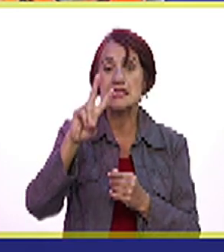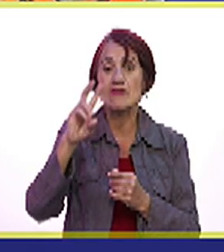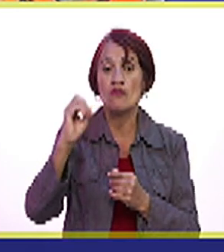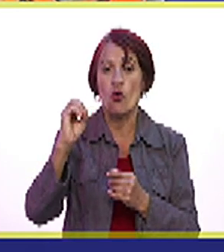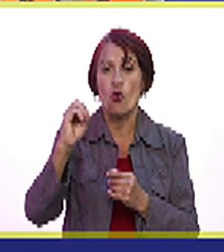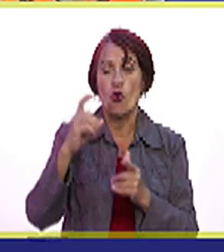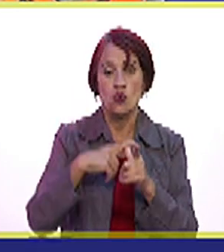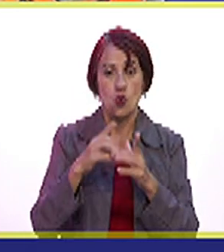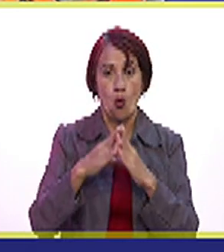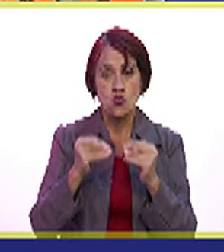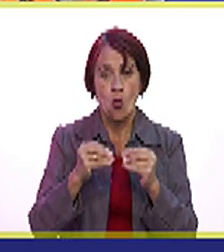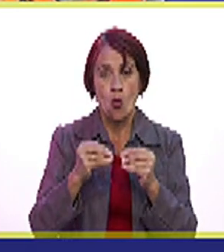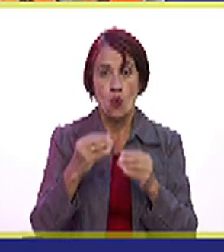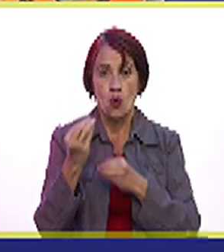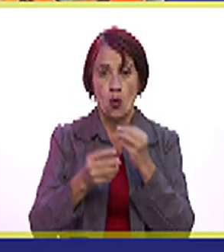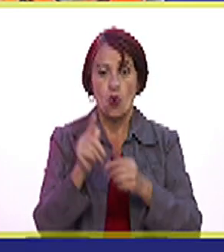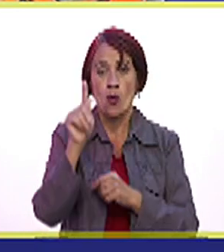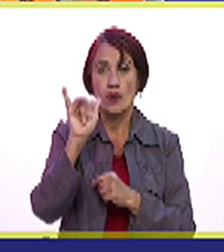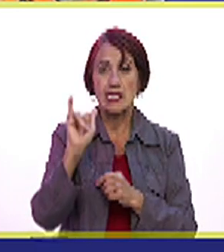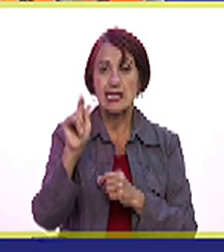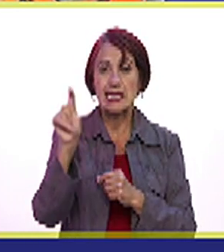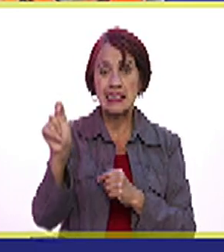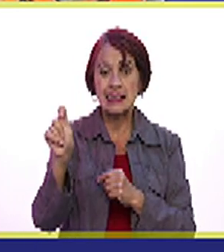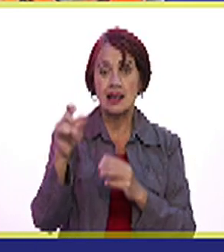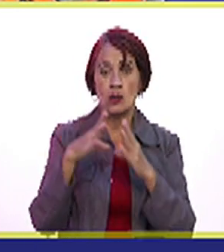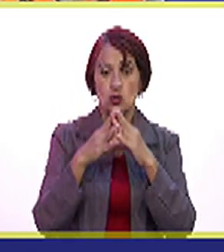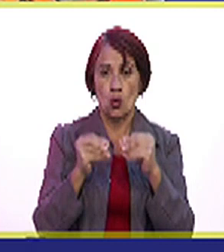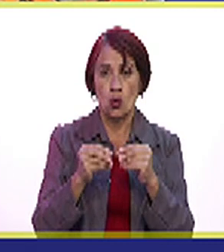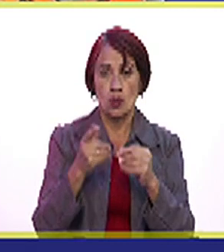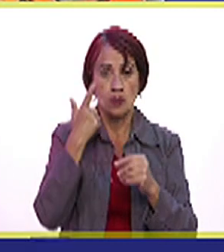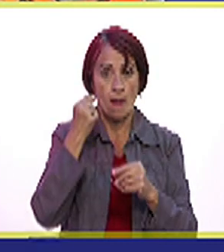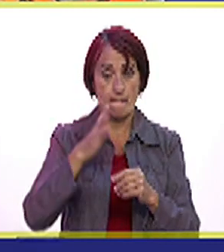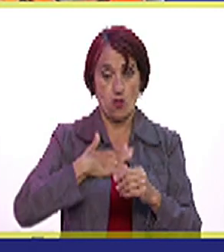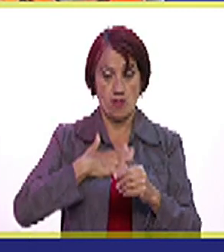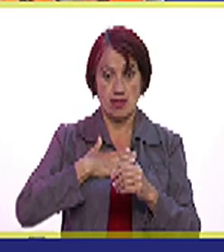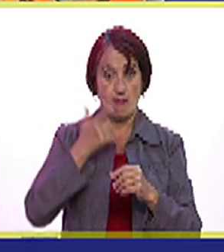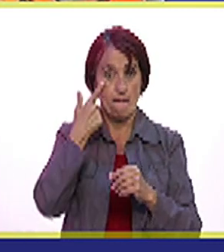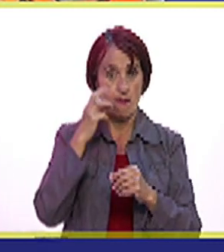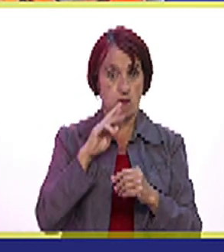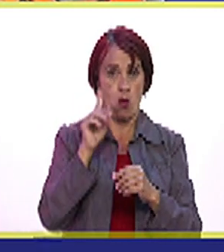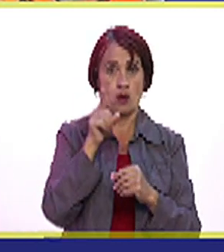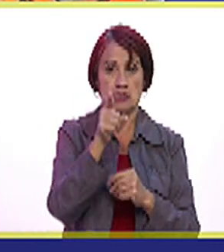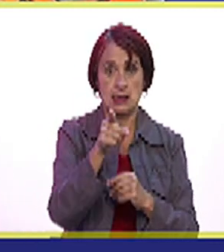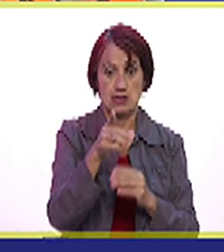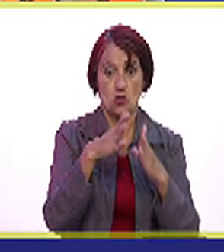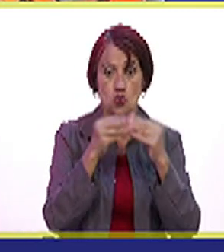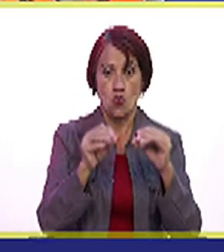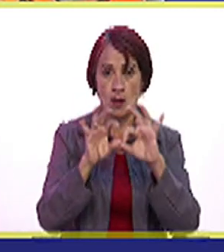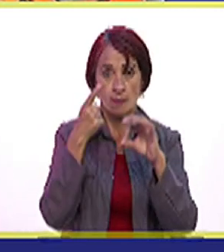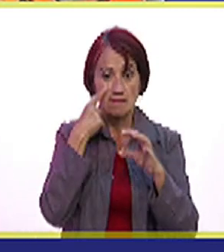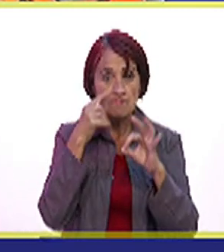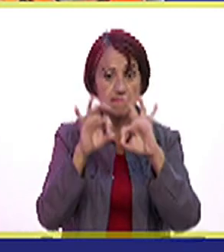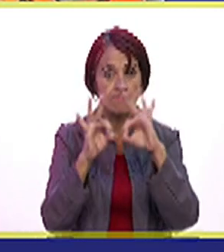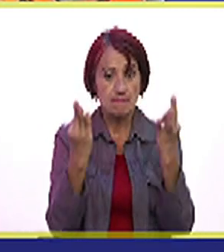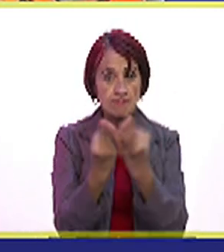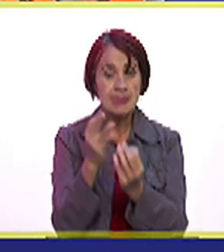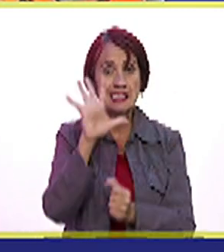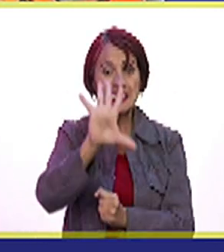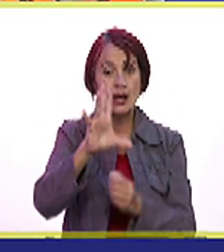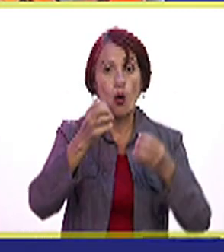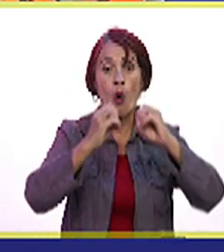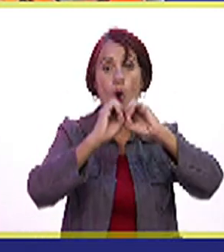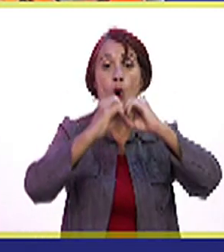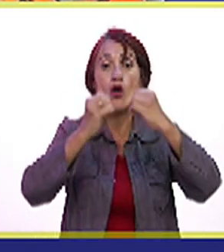cuarto año con it's easy for me o it's for me. Y quinto año, observamos a nuestra familia y vamos a hacer 5 oraciones